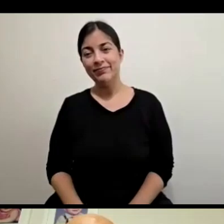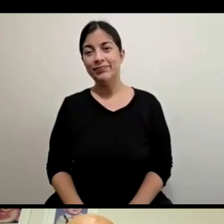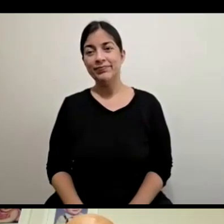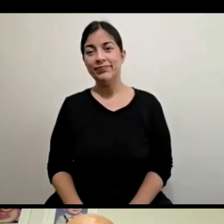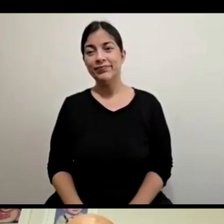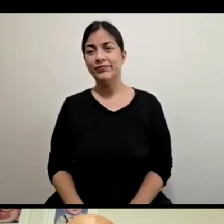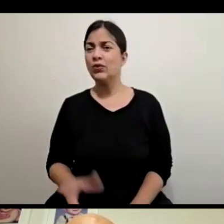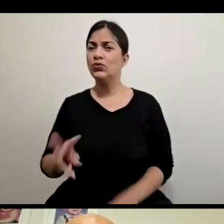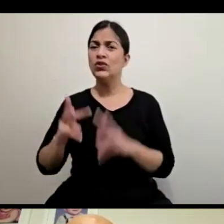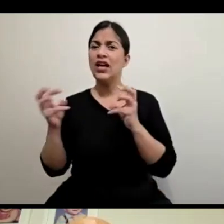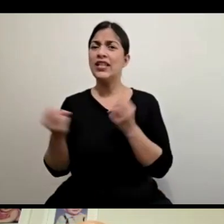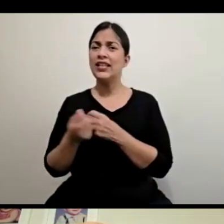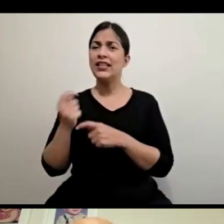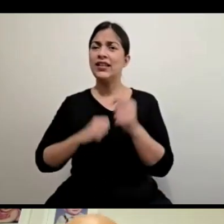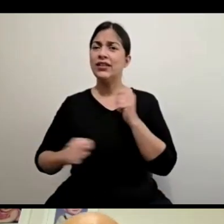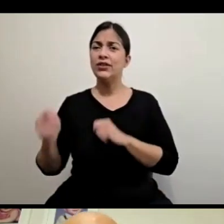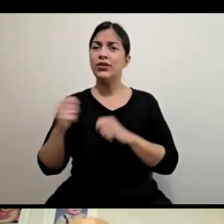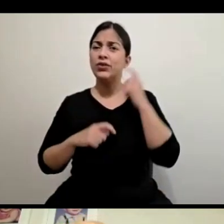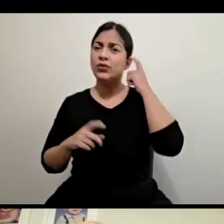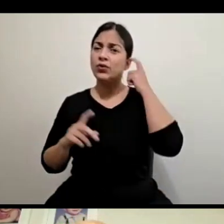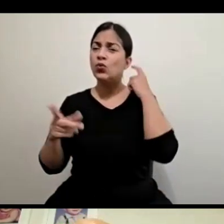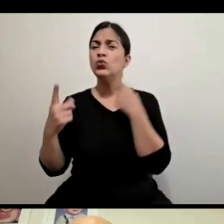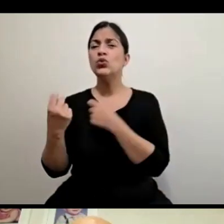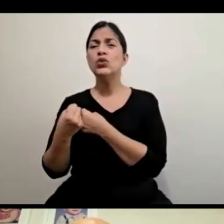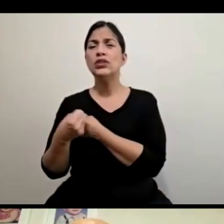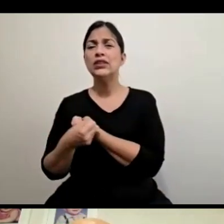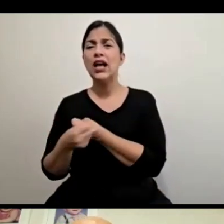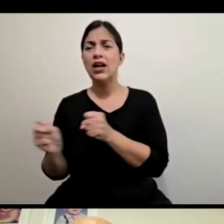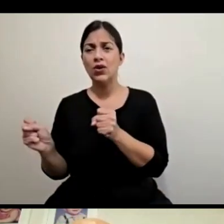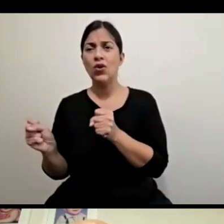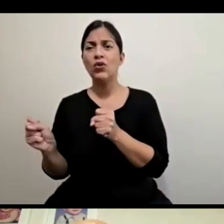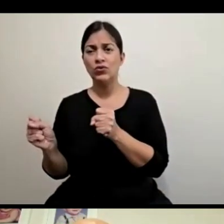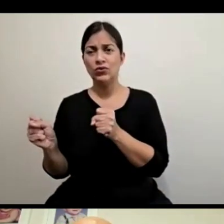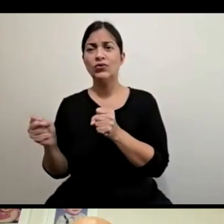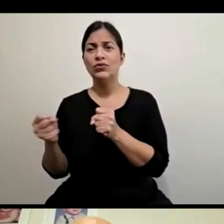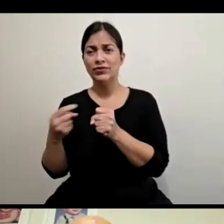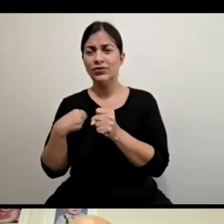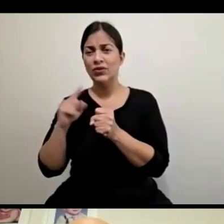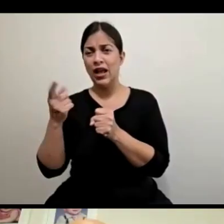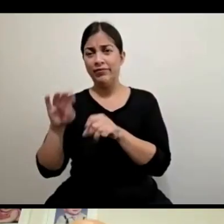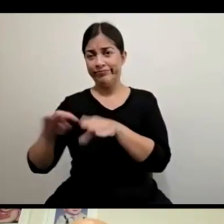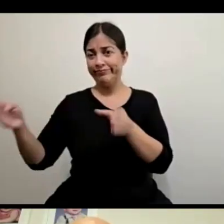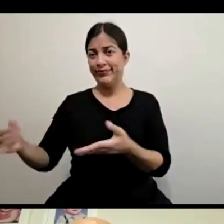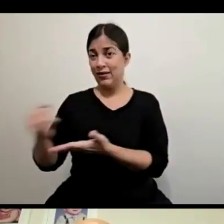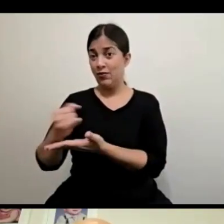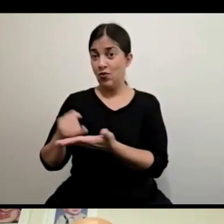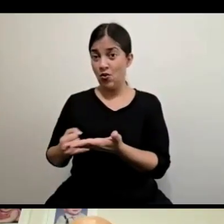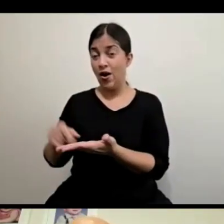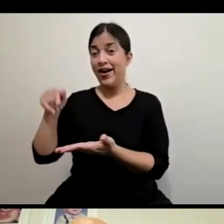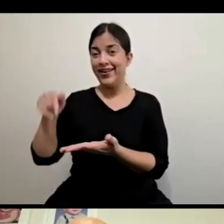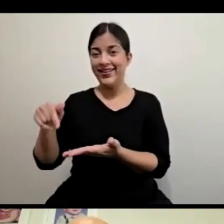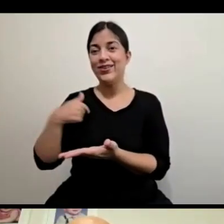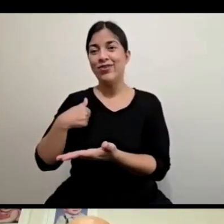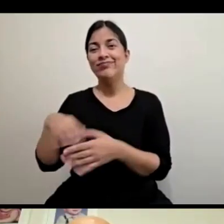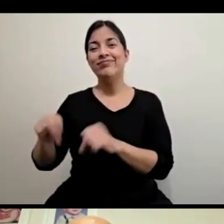taller del teatro, una esquinita que había el saloncito de Cruz América allí con una mesita de dibujo, y allí estaba cogiendo